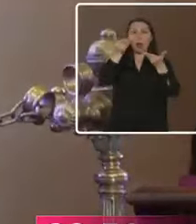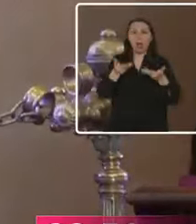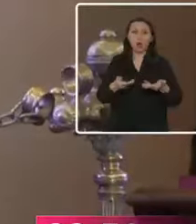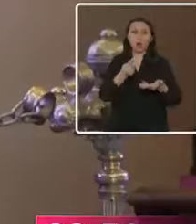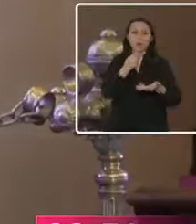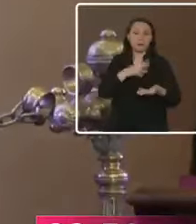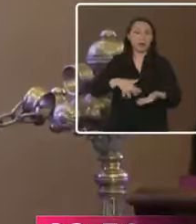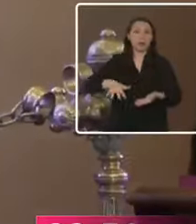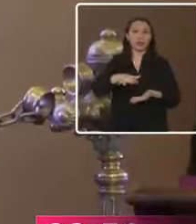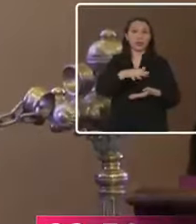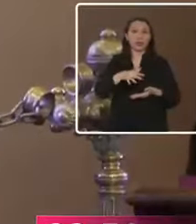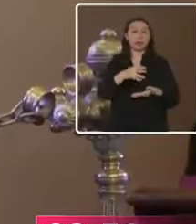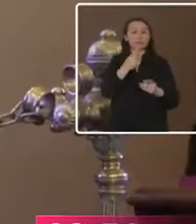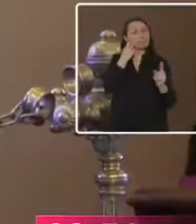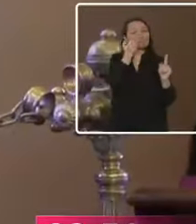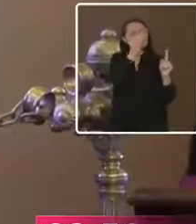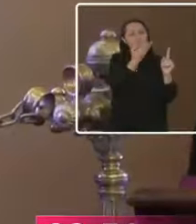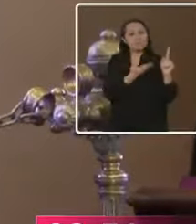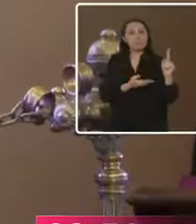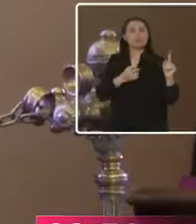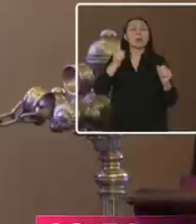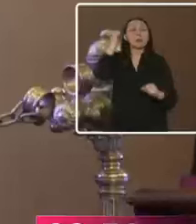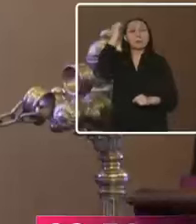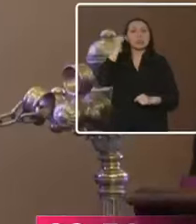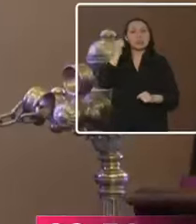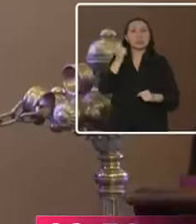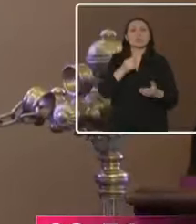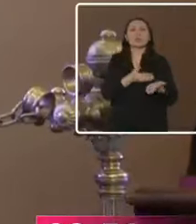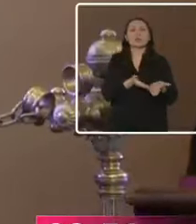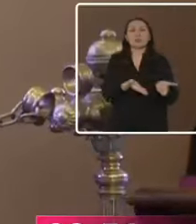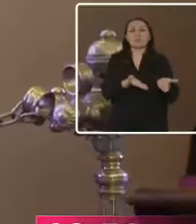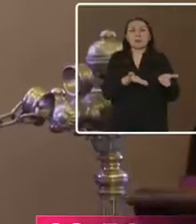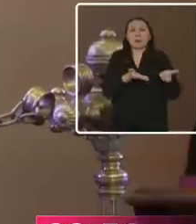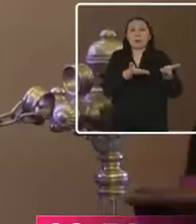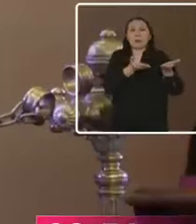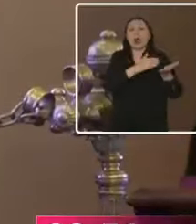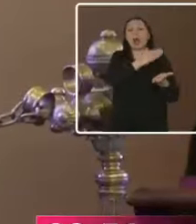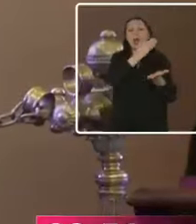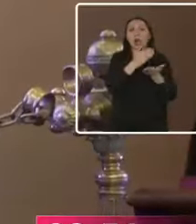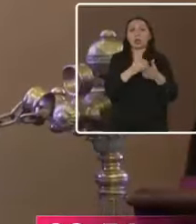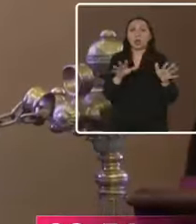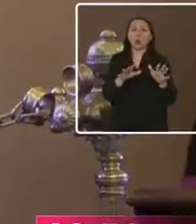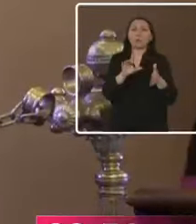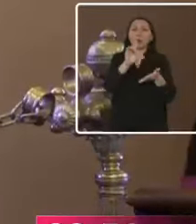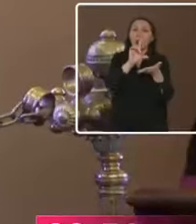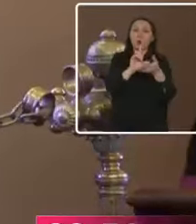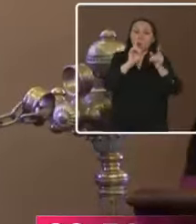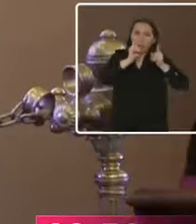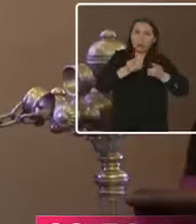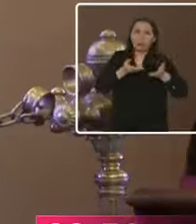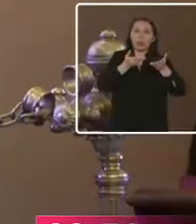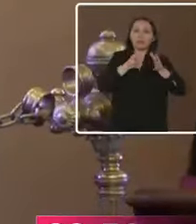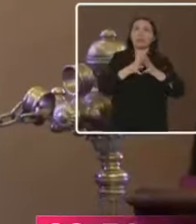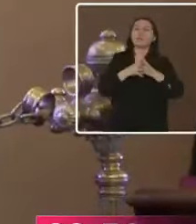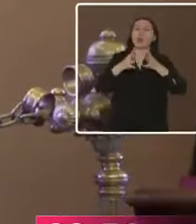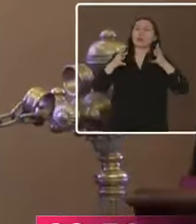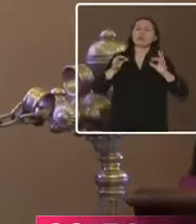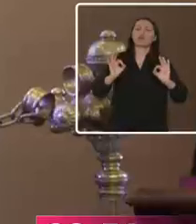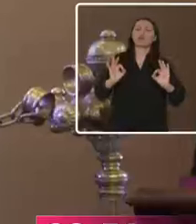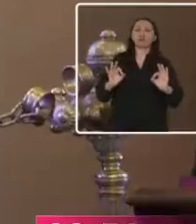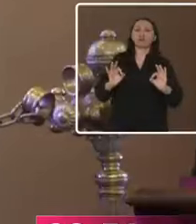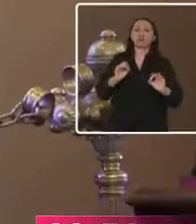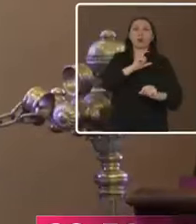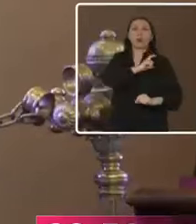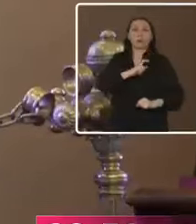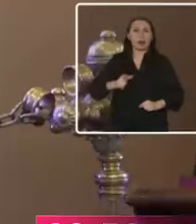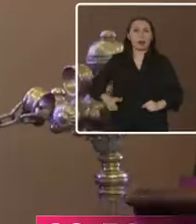tiempos, la figura de Sebastián Piñera crecerá hasta ocupar el lugar que merece entre los grandes gobernantes